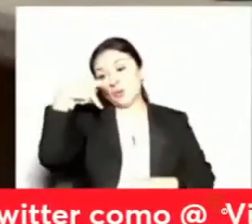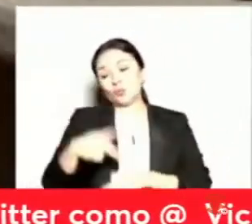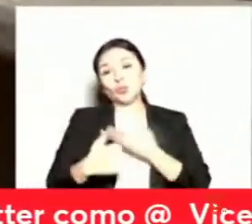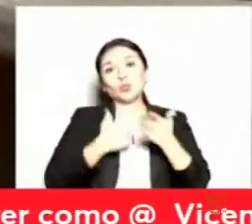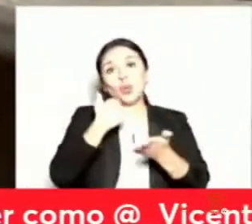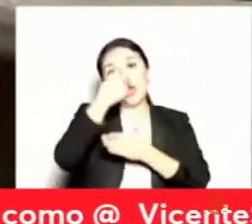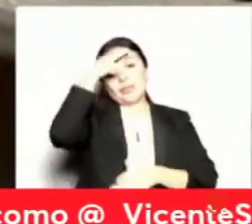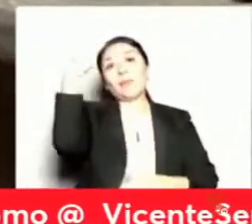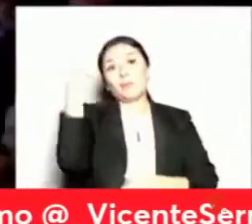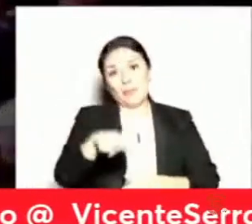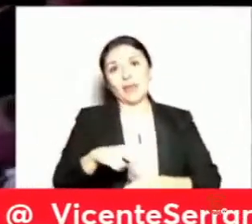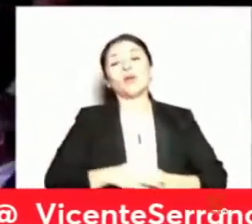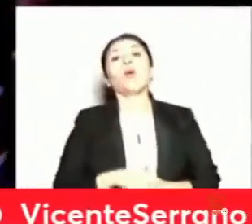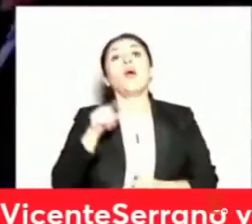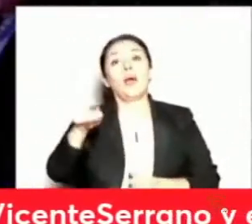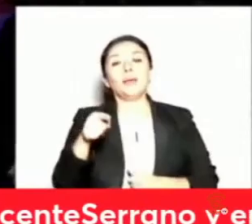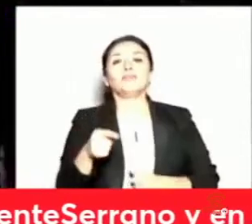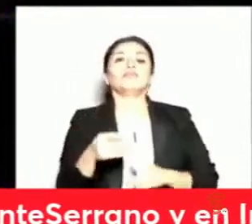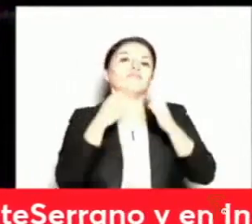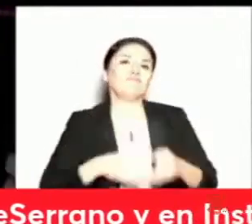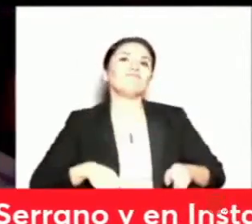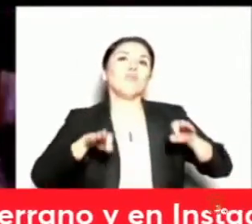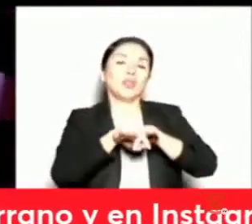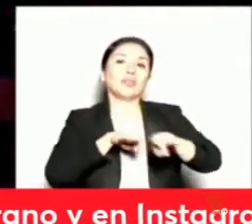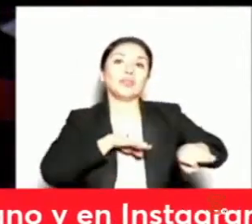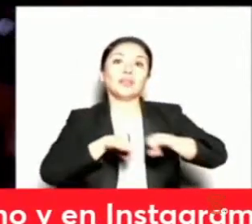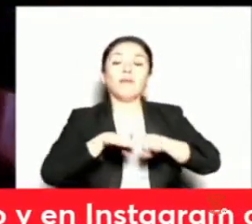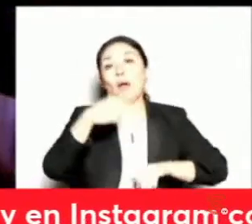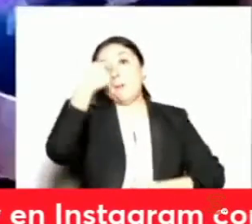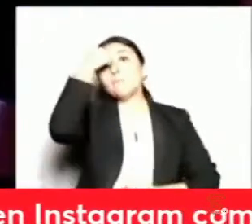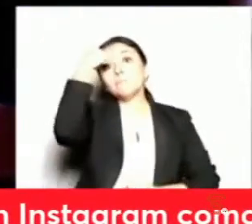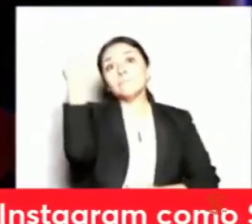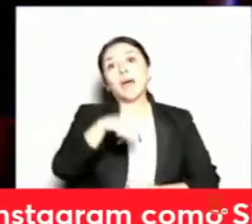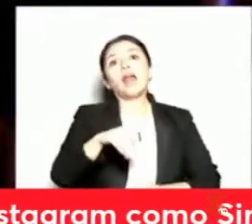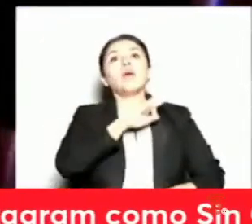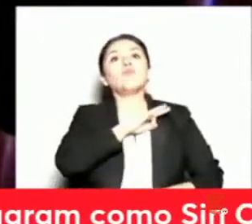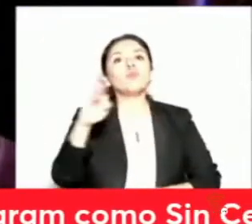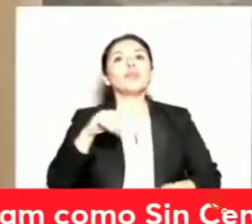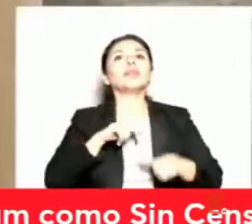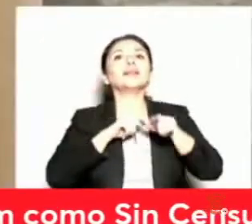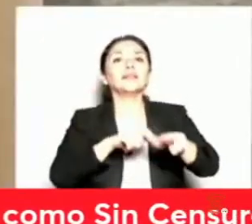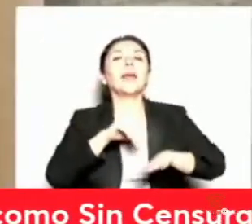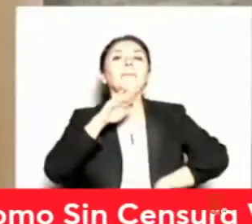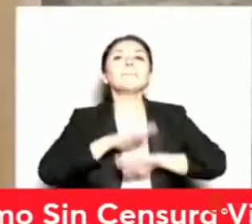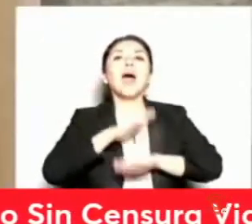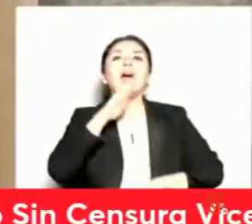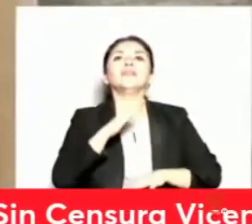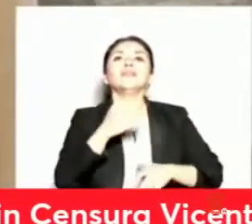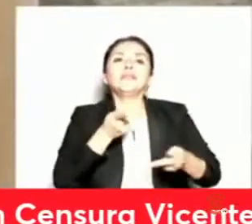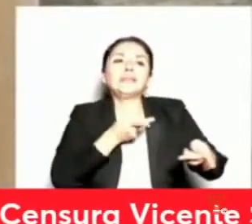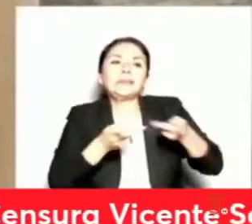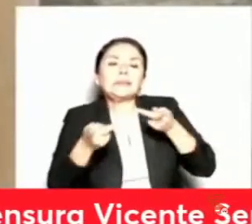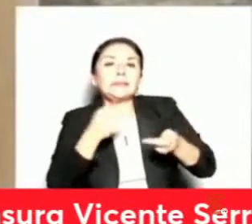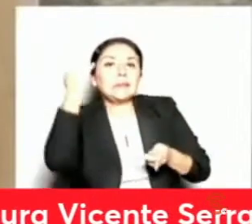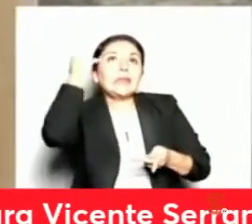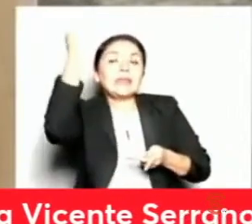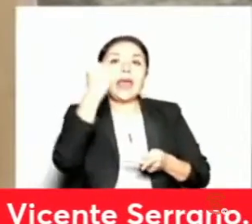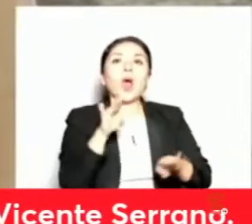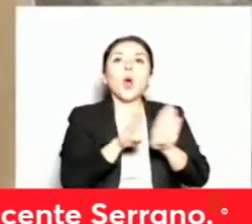de México. Será fundamental para que podamos tener una gran estrategia